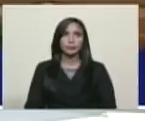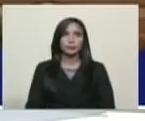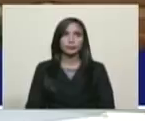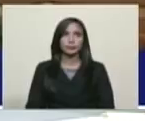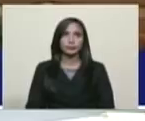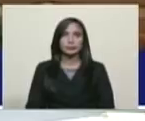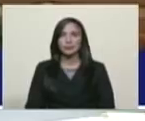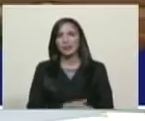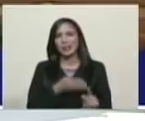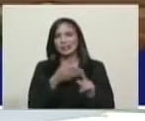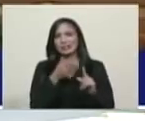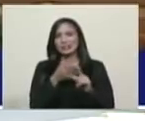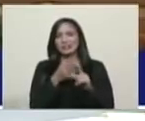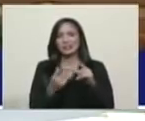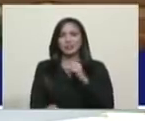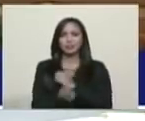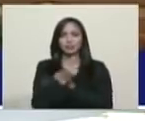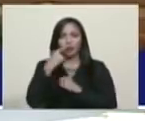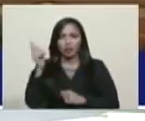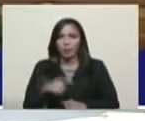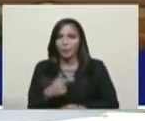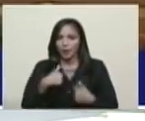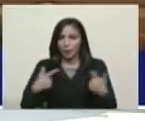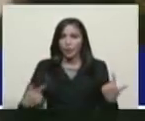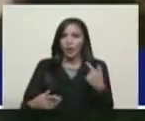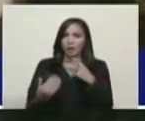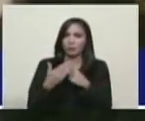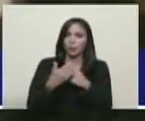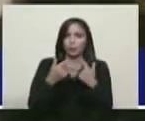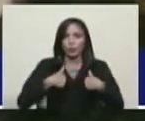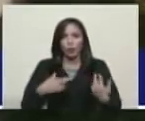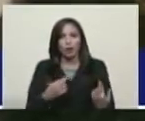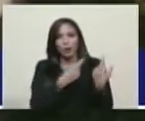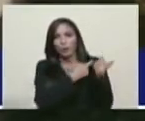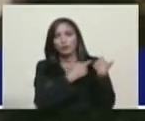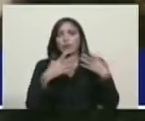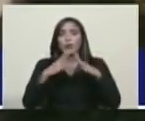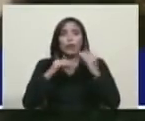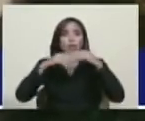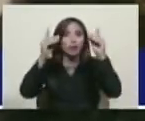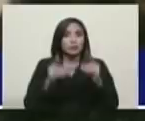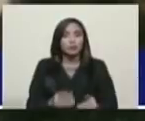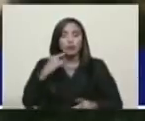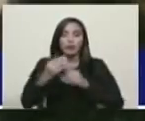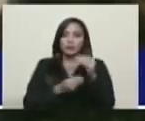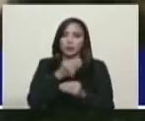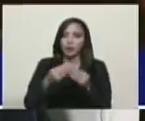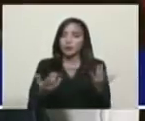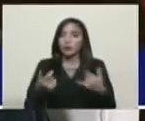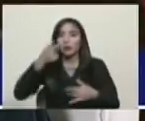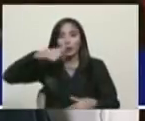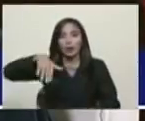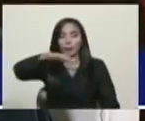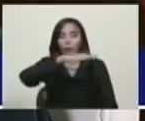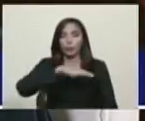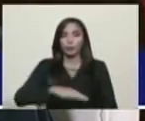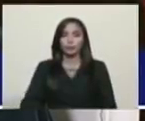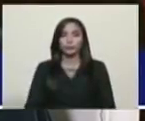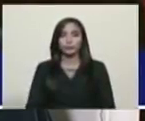Los golpes que le lanzan a usted, que me los lancen a mí también, porque yo soy responsable de todas las decisiones que se están tomando en el campo agrícola, de